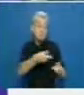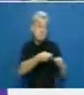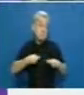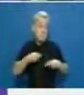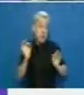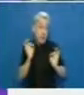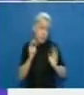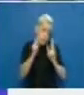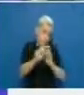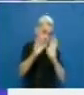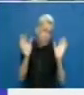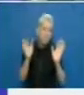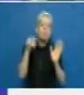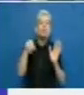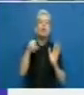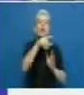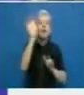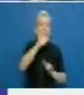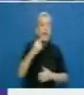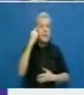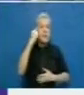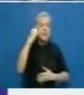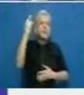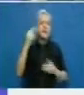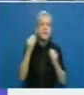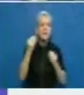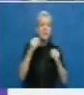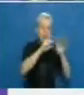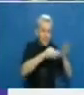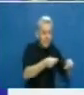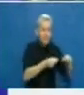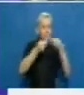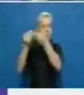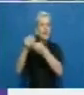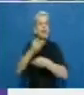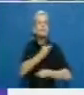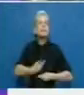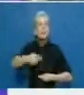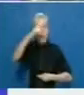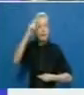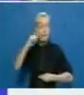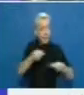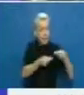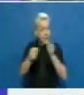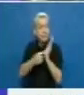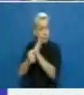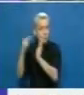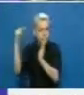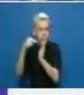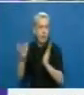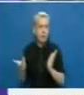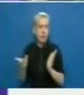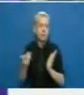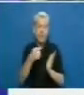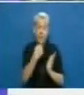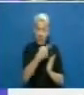hay que decirlo, pero la iniciativa de estos gobernadores es llevárselo al presidente de la Nación. Perfecto. Ellos dicen de alguna manera